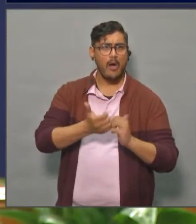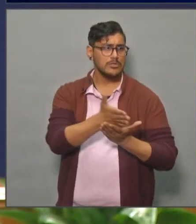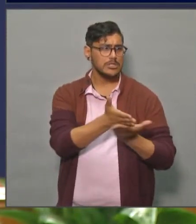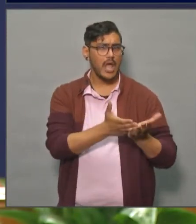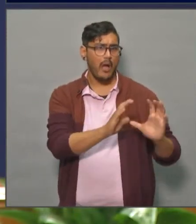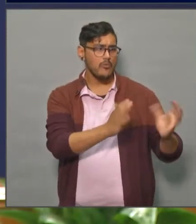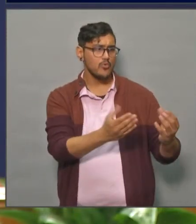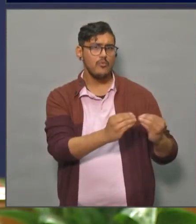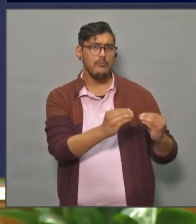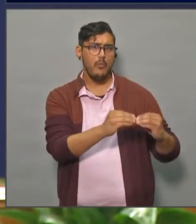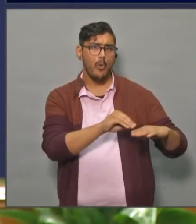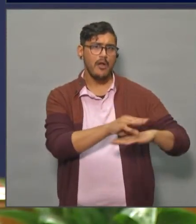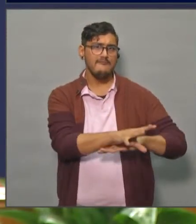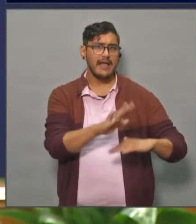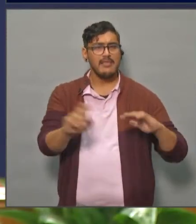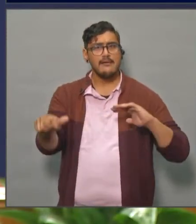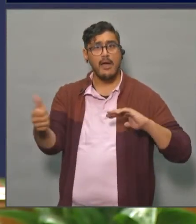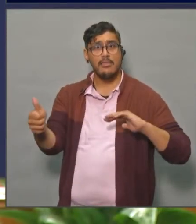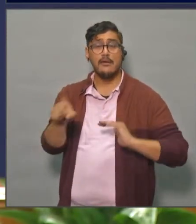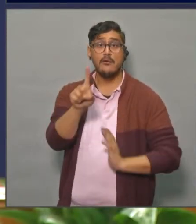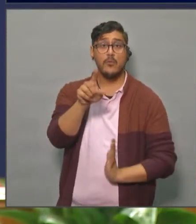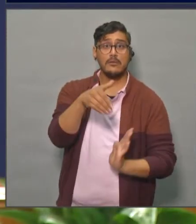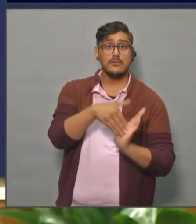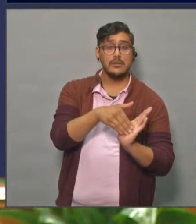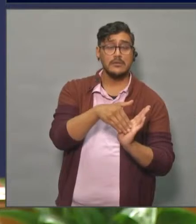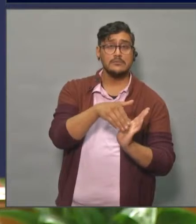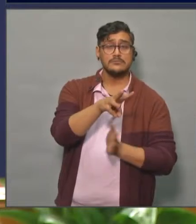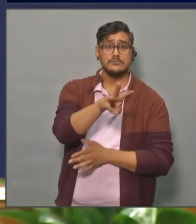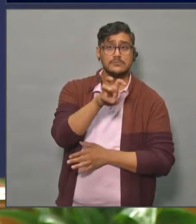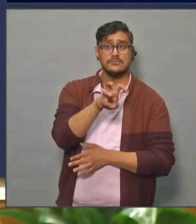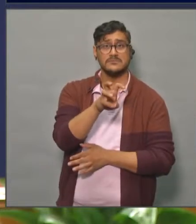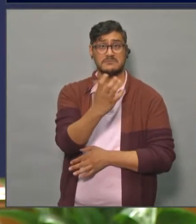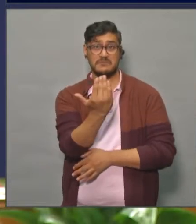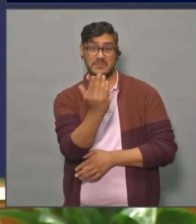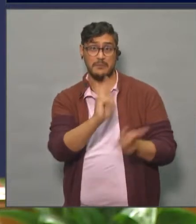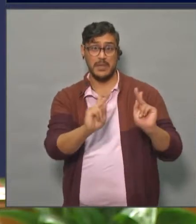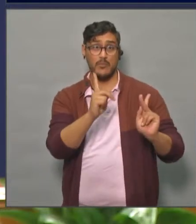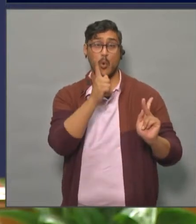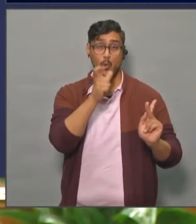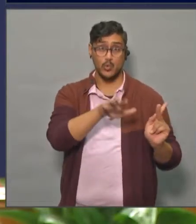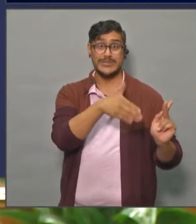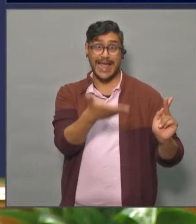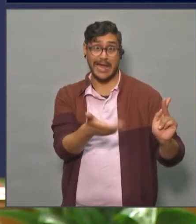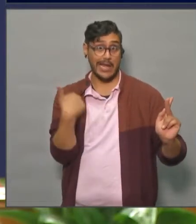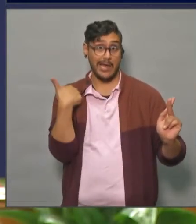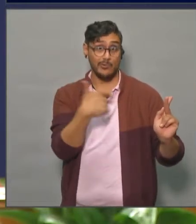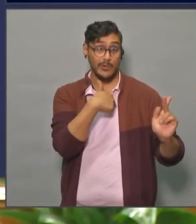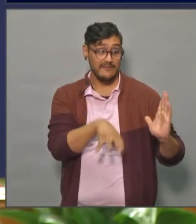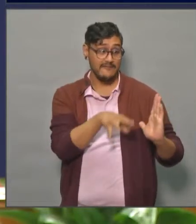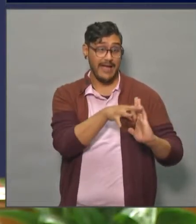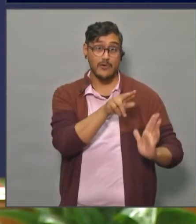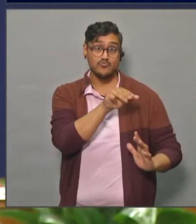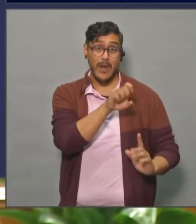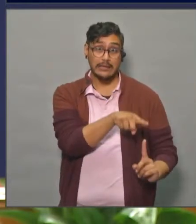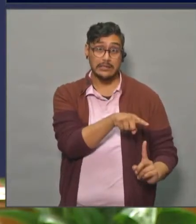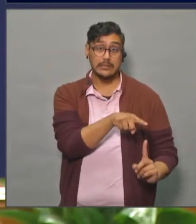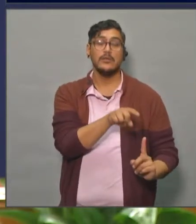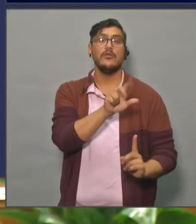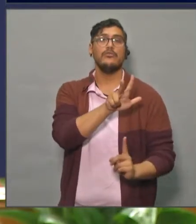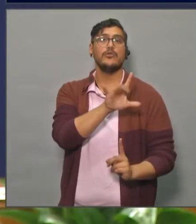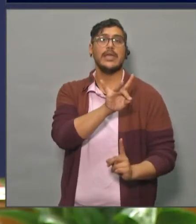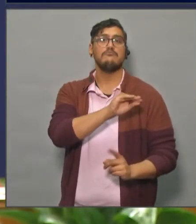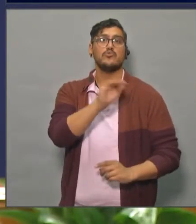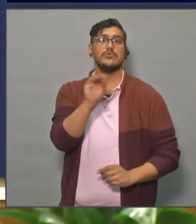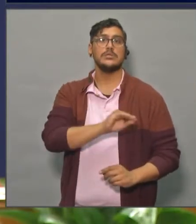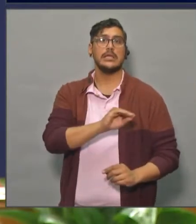grupos. Para las 1,615 personas que fallecieron donde se identificó la raza e etnicidad,